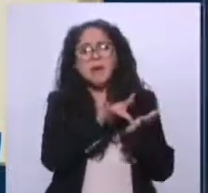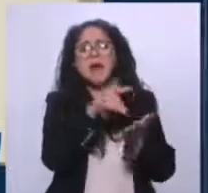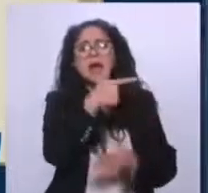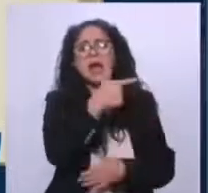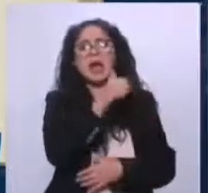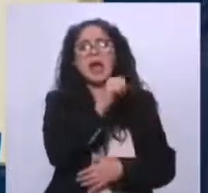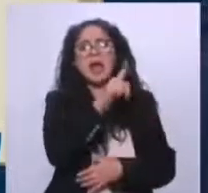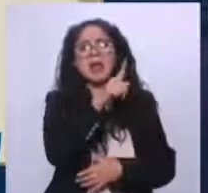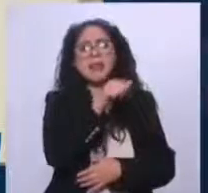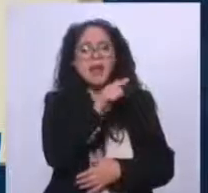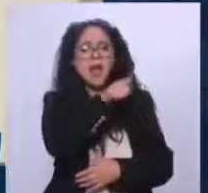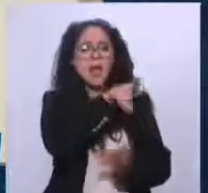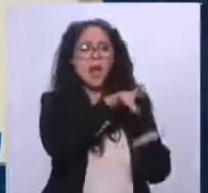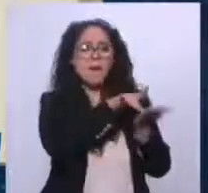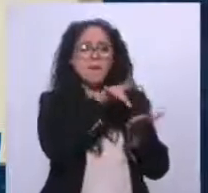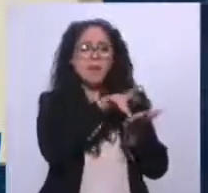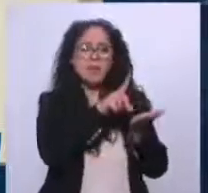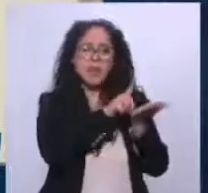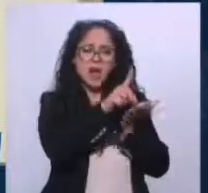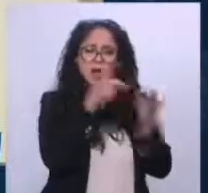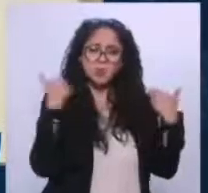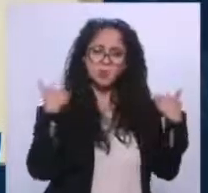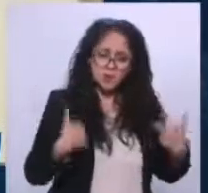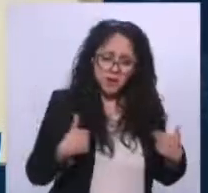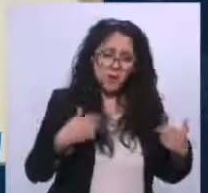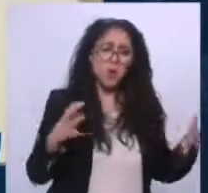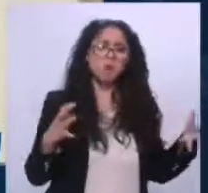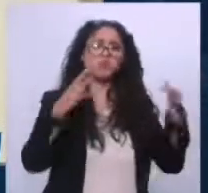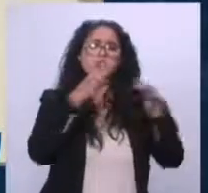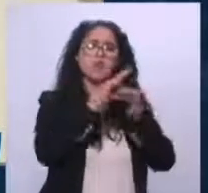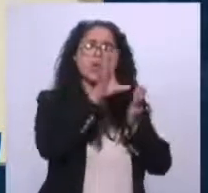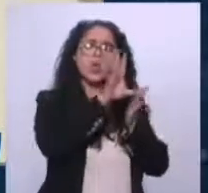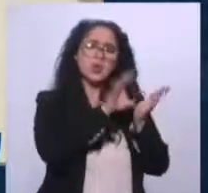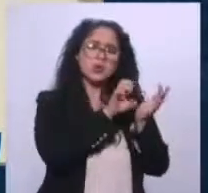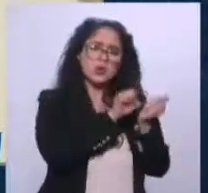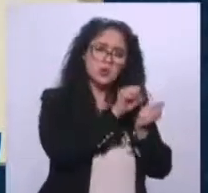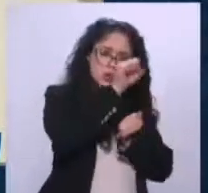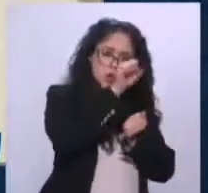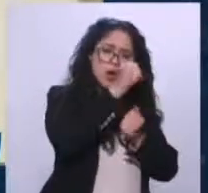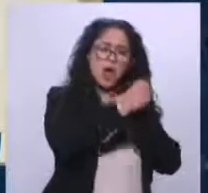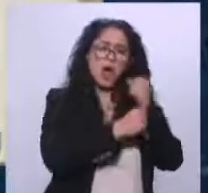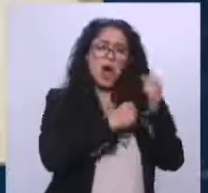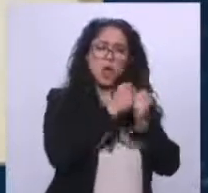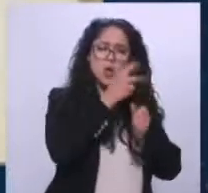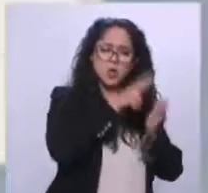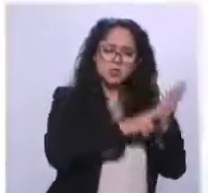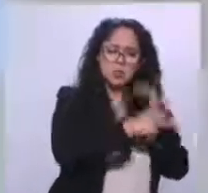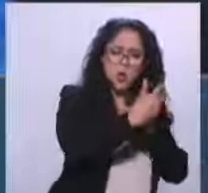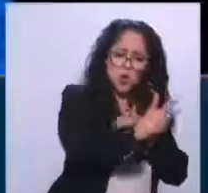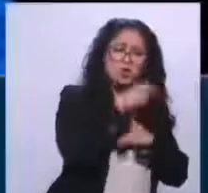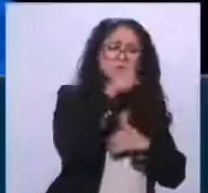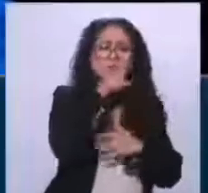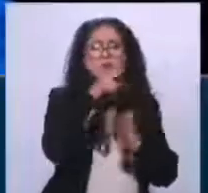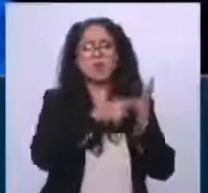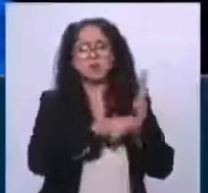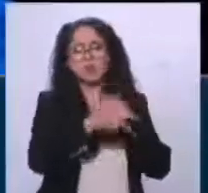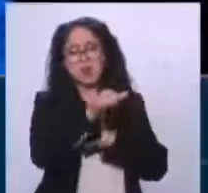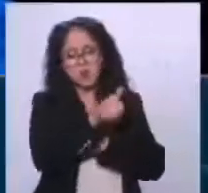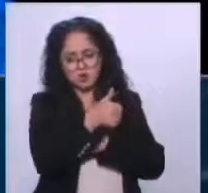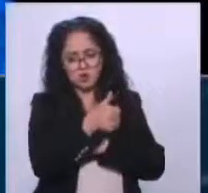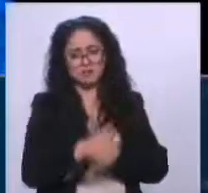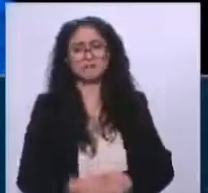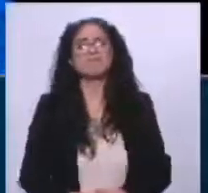derechos humanos, que esto es acorde con las reformas constitucionales tanto de 2008 como de 2011. Muy bien, Eduardo Olivares,